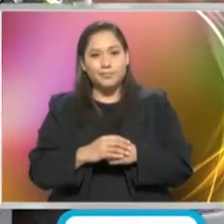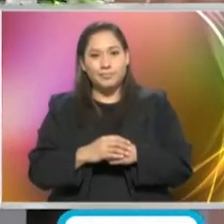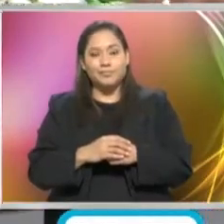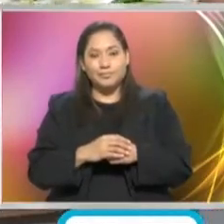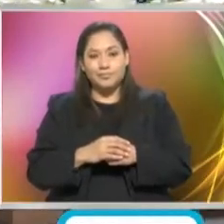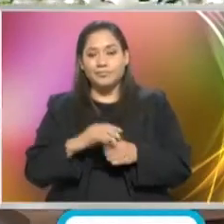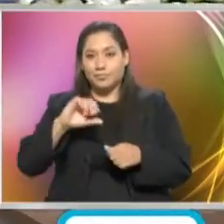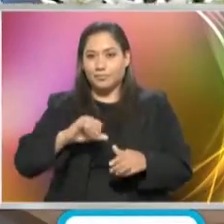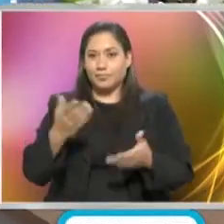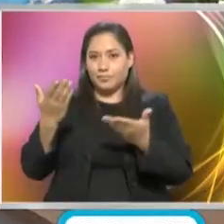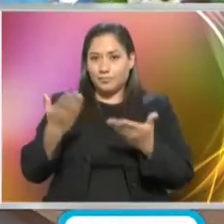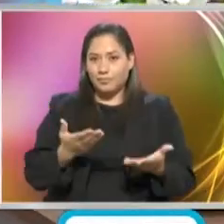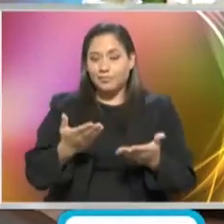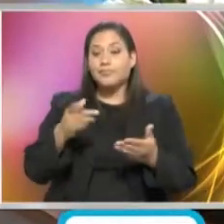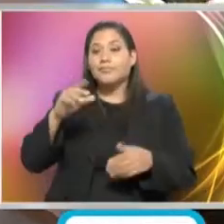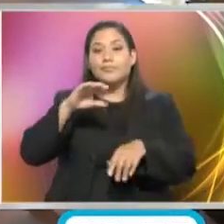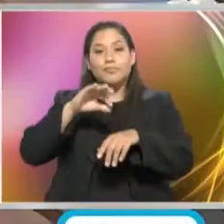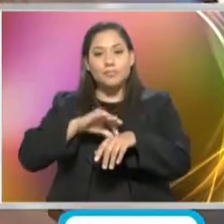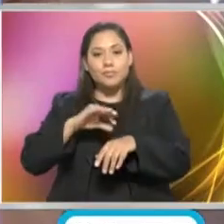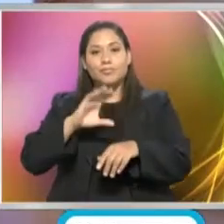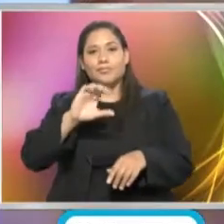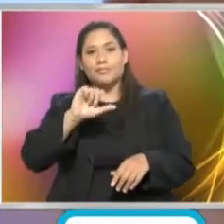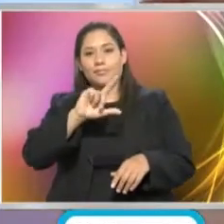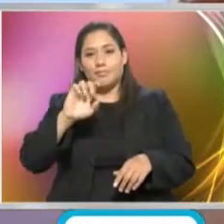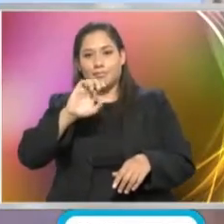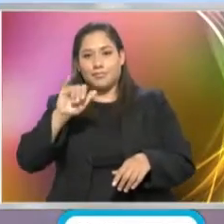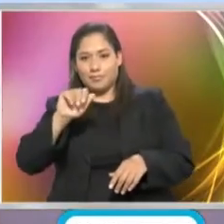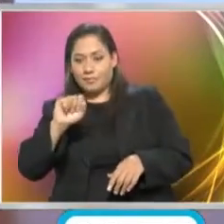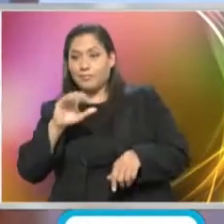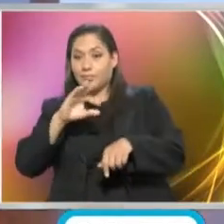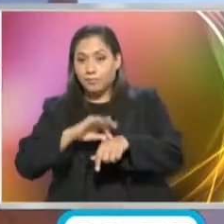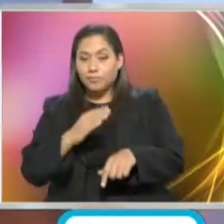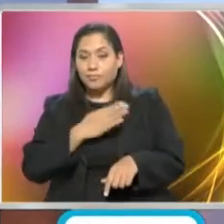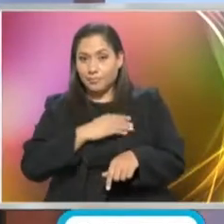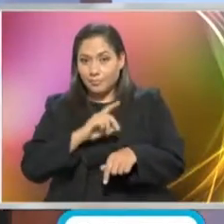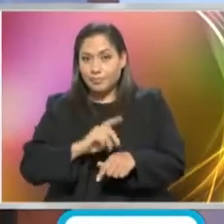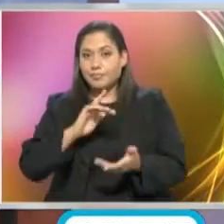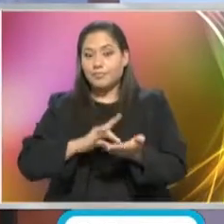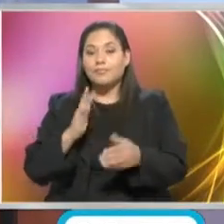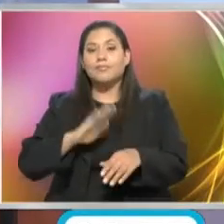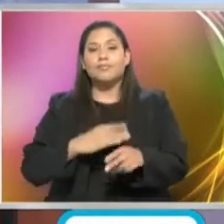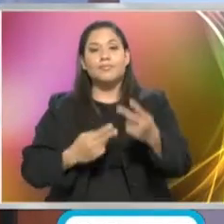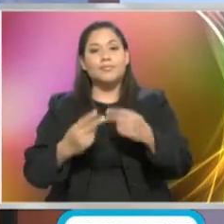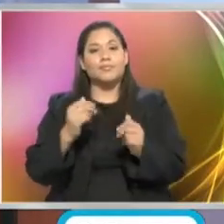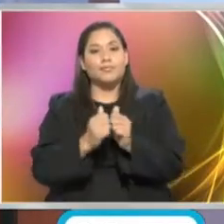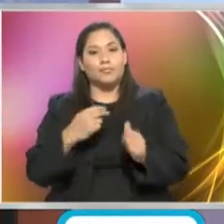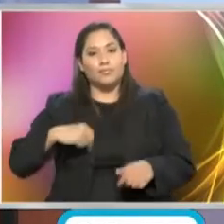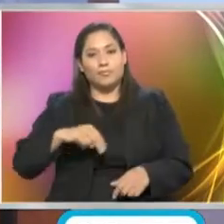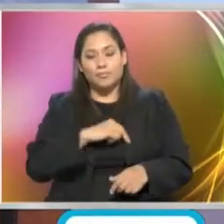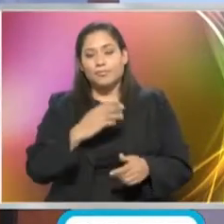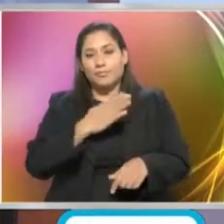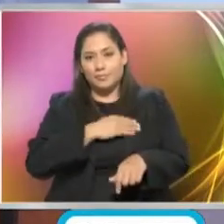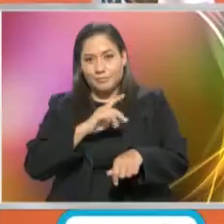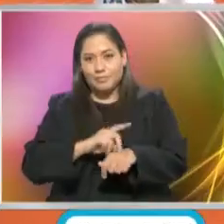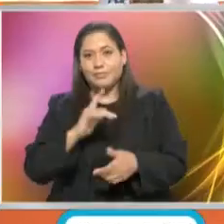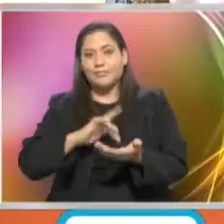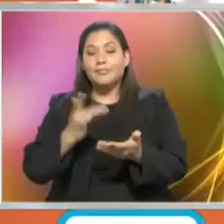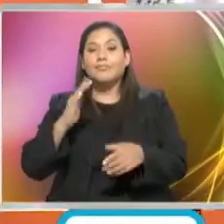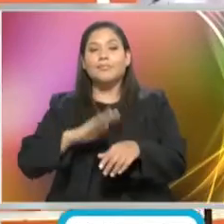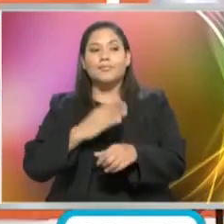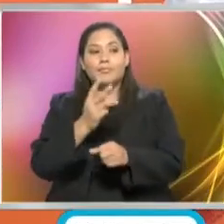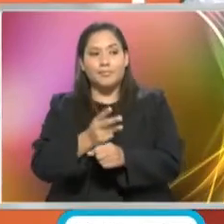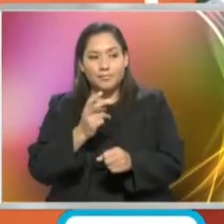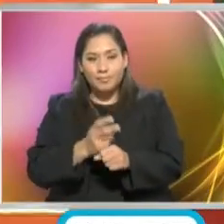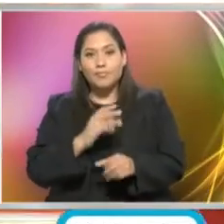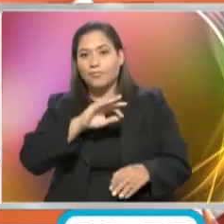El día de hoy contamos con la presencia del doctor Callejas. Doctor, muy buenos días. Muchas gracias por estar con nosotros. ¿Cómo le va? Buenos días, muchísimas gracias por la invitación. Todo muy